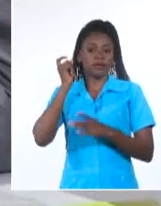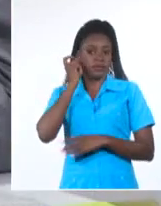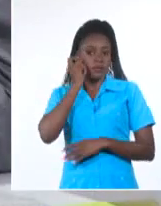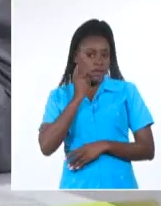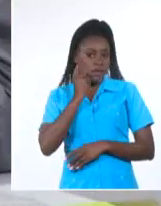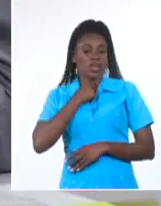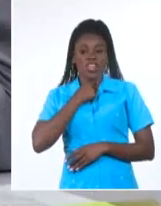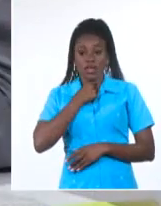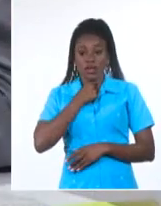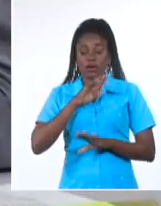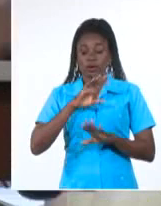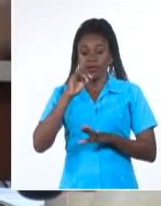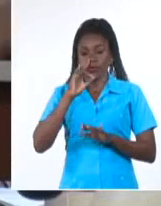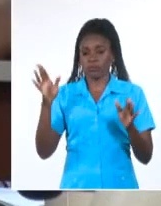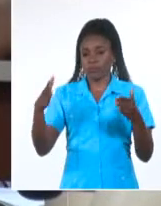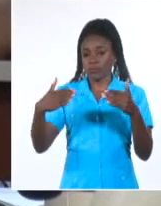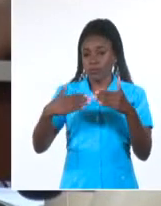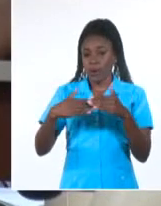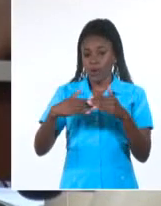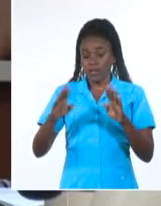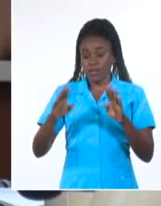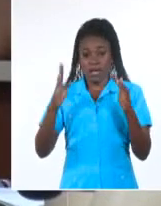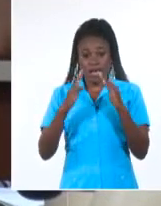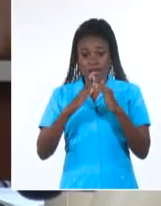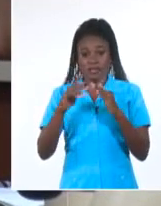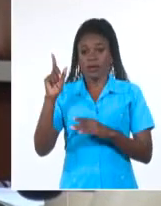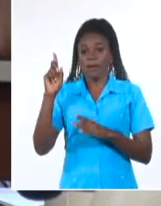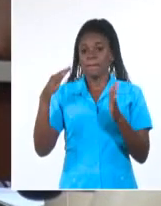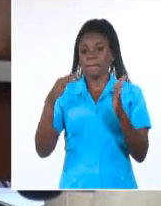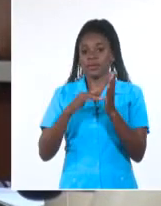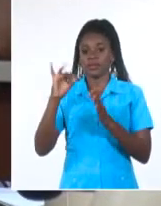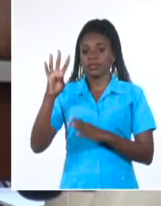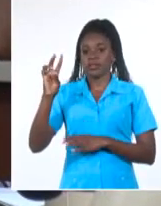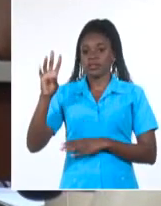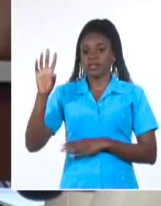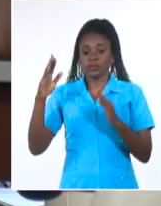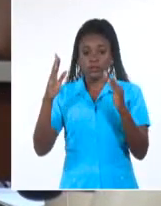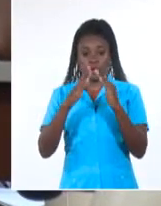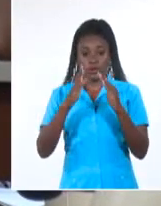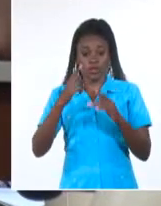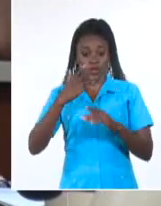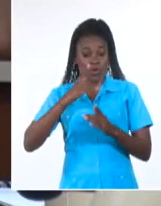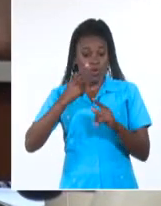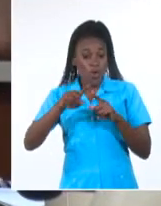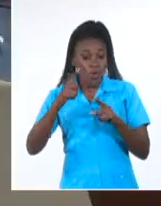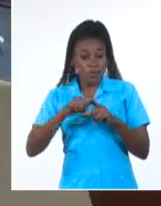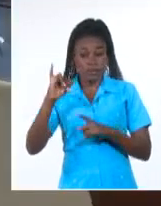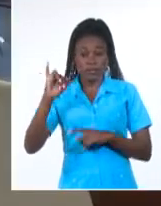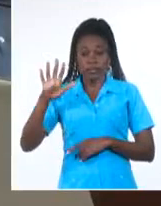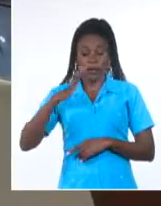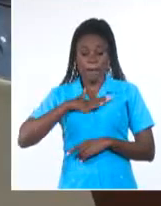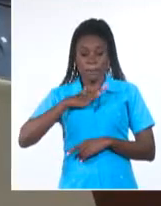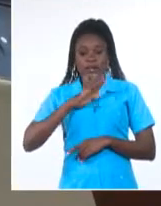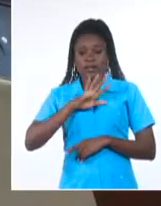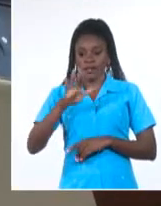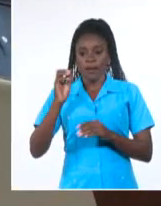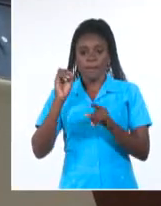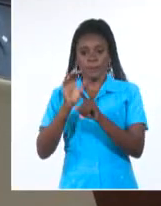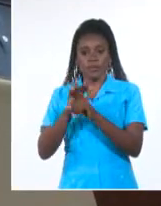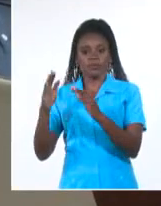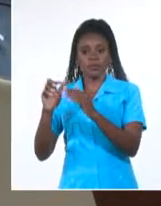Informó que se concluyeron 1.310 inmuebles y otros 65 esperan el certificado de habitable por falta de